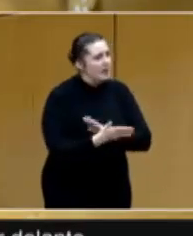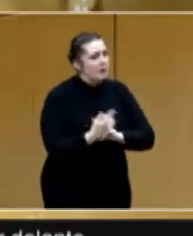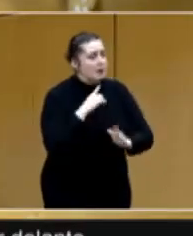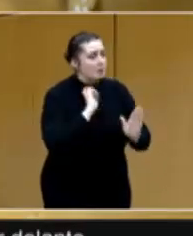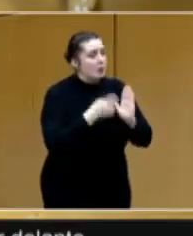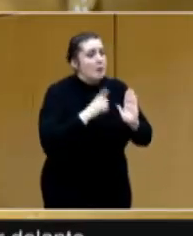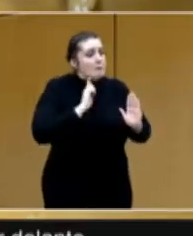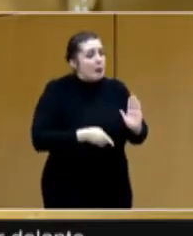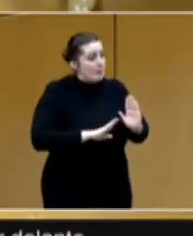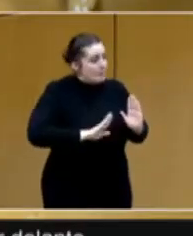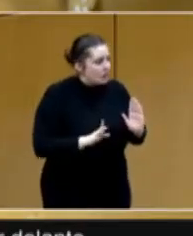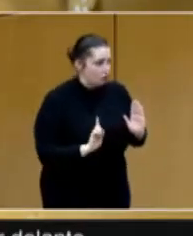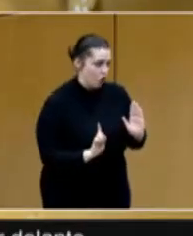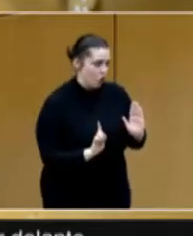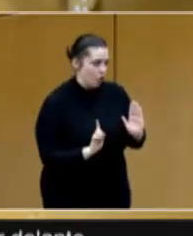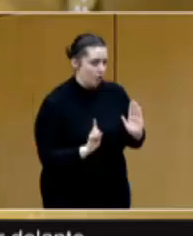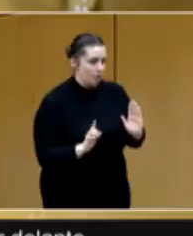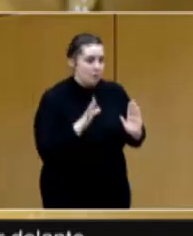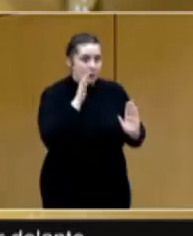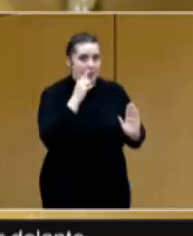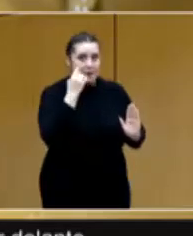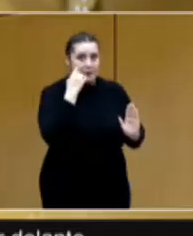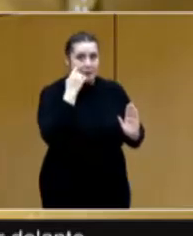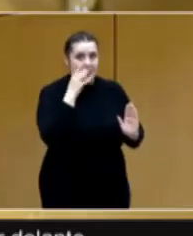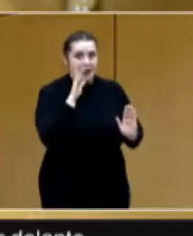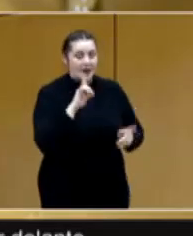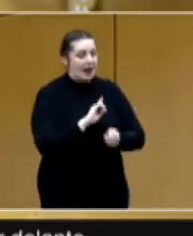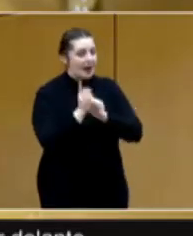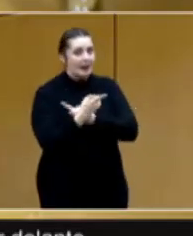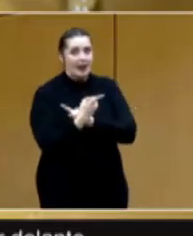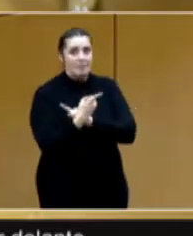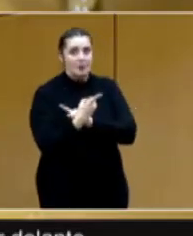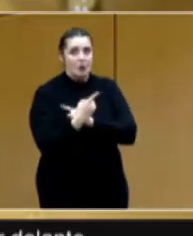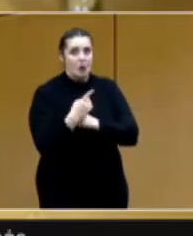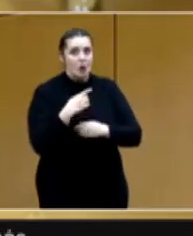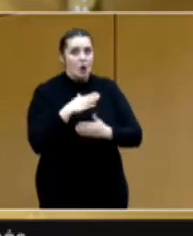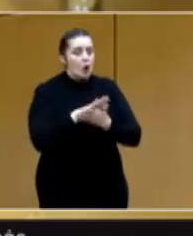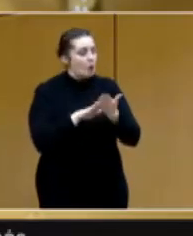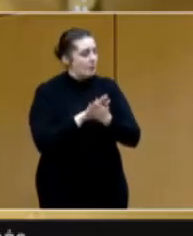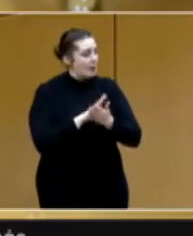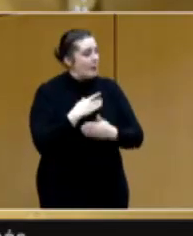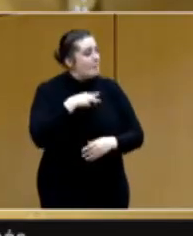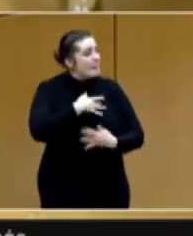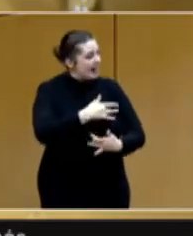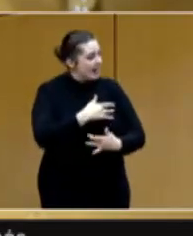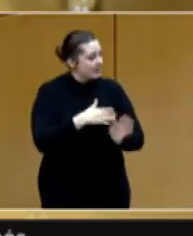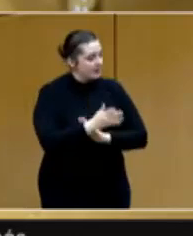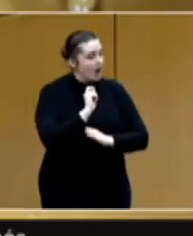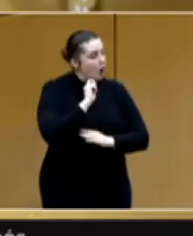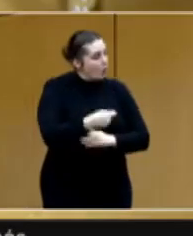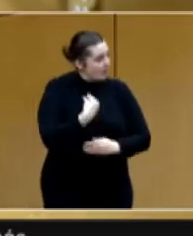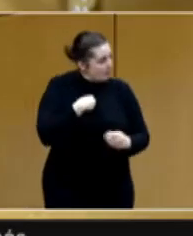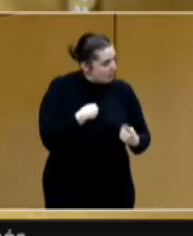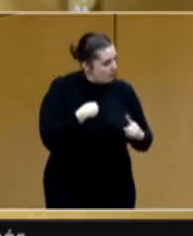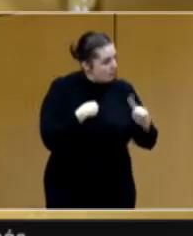legal sino porque fijaos el cambio que nos ha contado creo que se llama María no el mismo juez me atendió una vez y no me